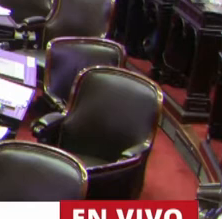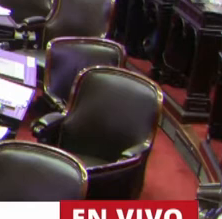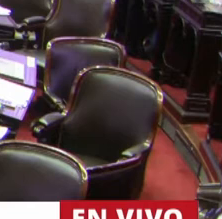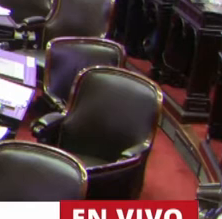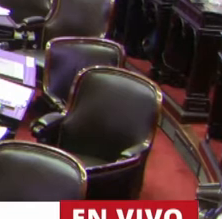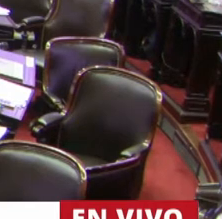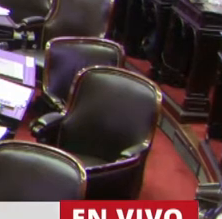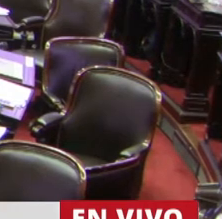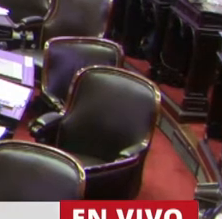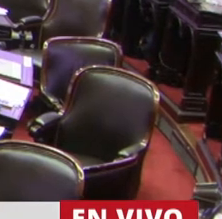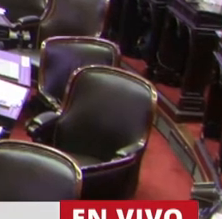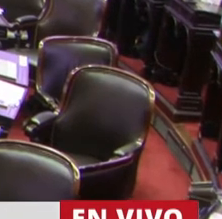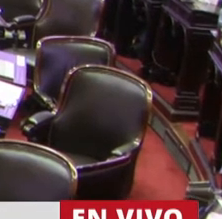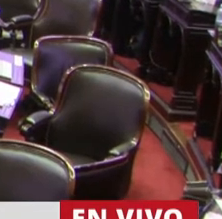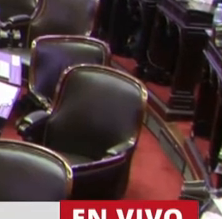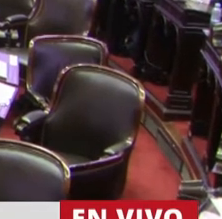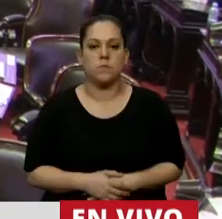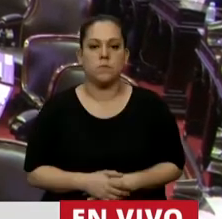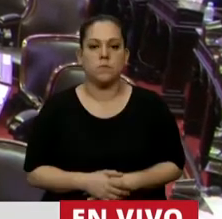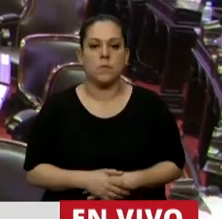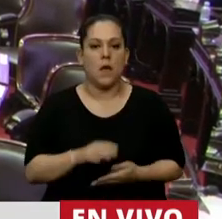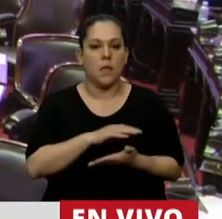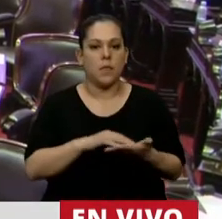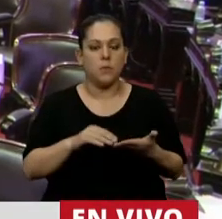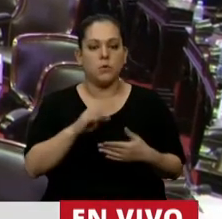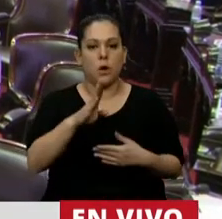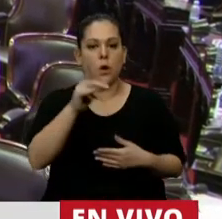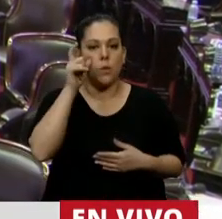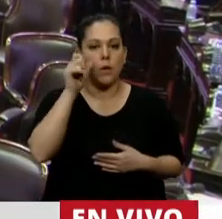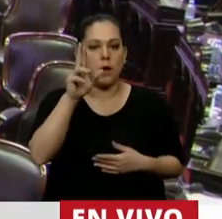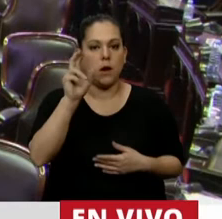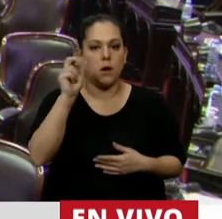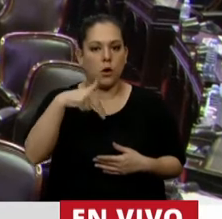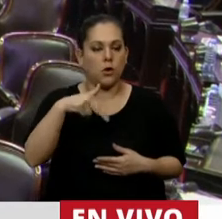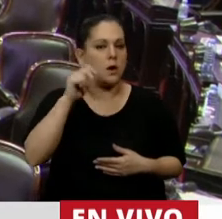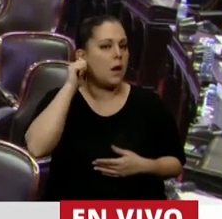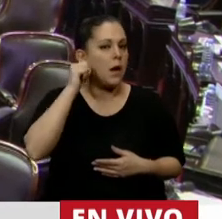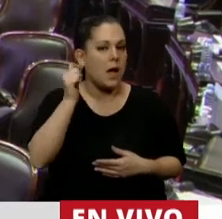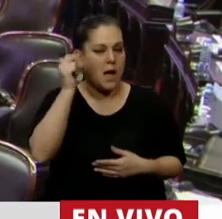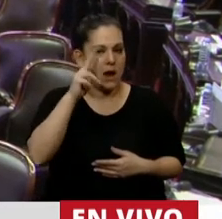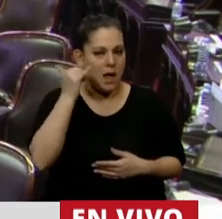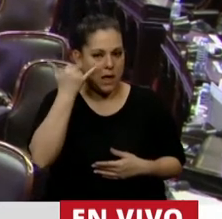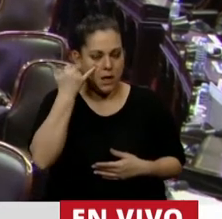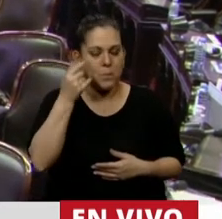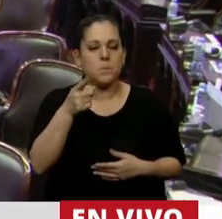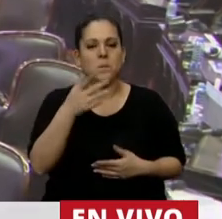Sí, gracias, señor presidente. Vamos a empezar por lo